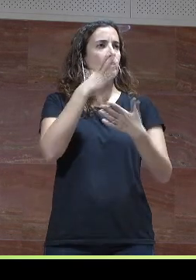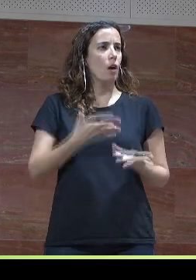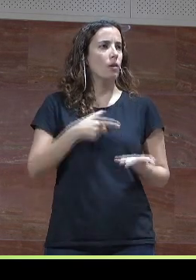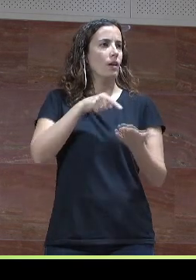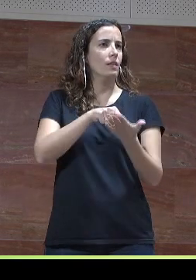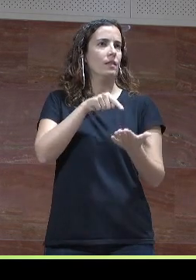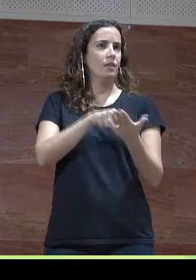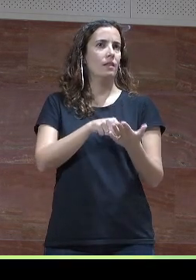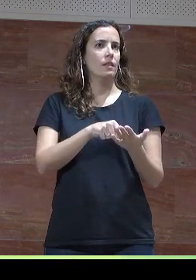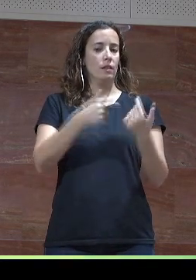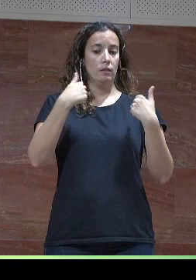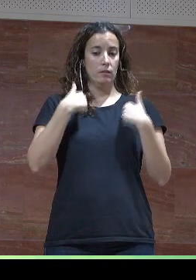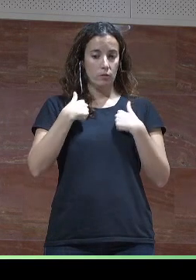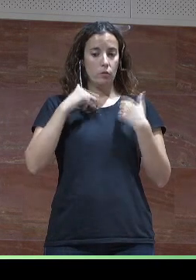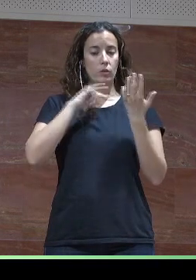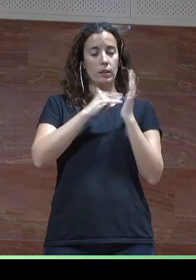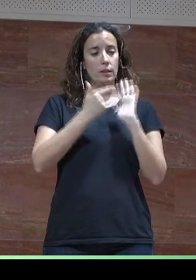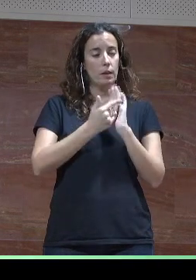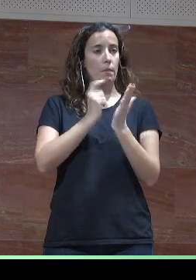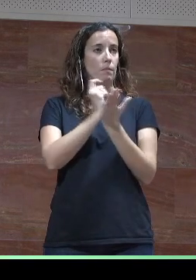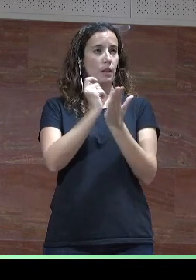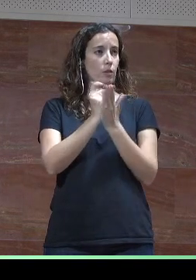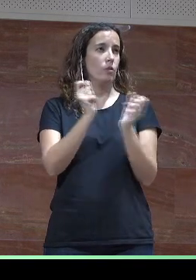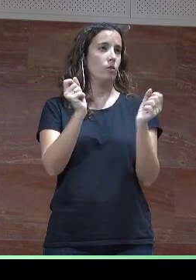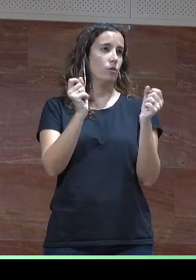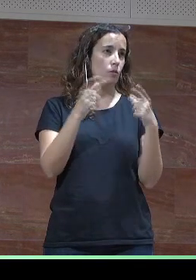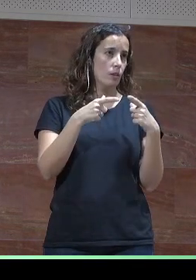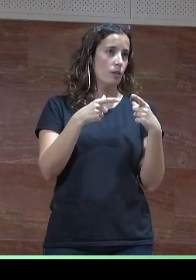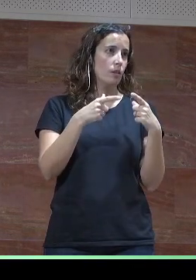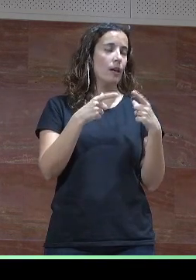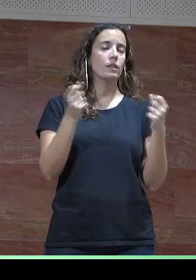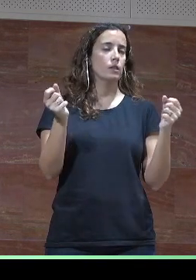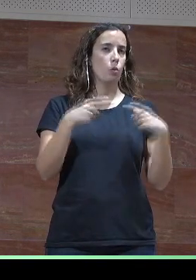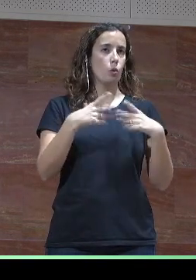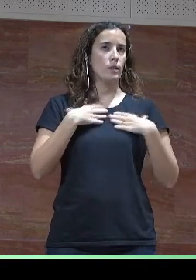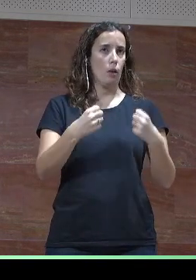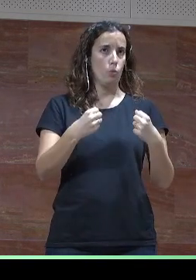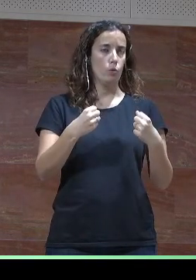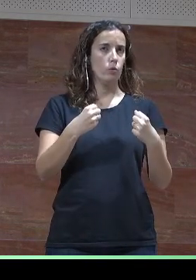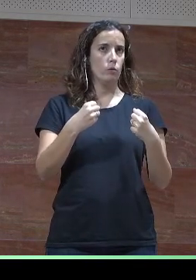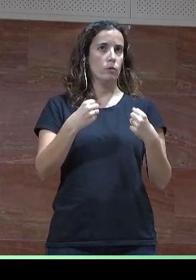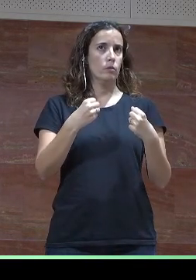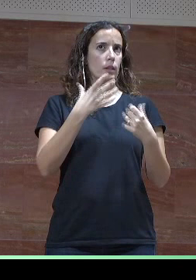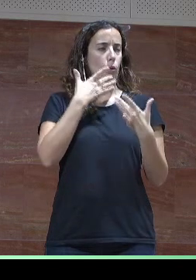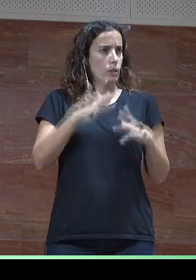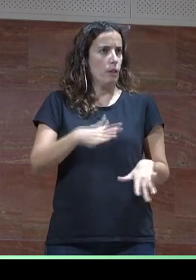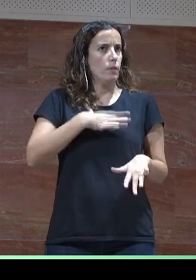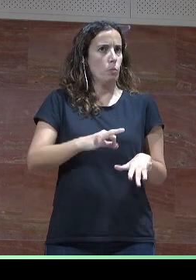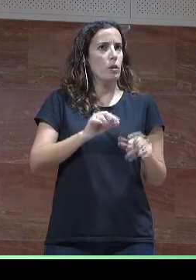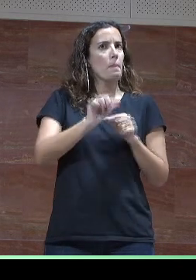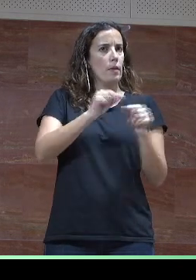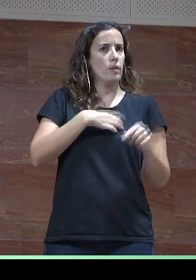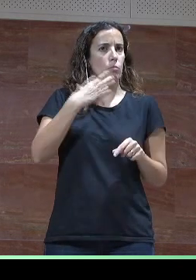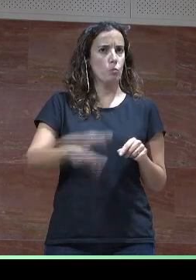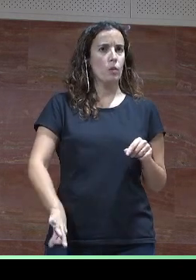yo tenga un sistema de prestaciones de seguridad de salud? Estoy hablando de la seguridad de salud, que es perfectamente objetivable y perfectamente medible.